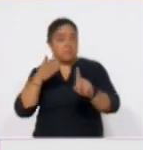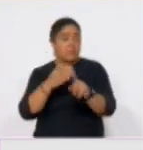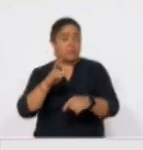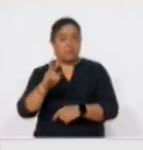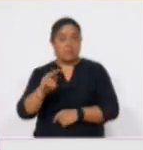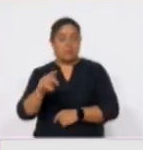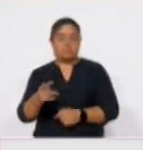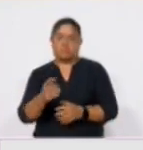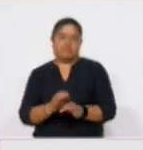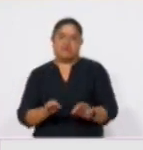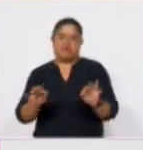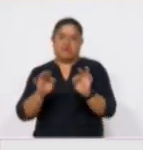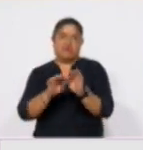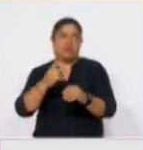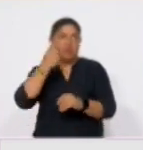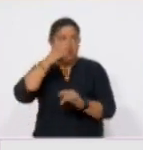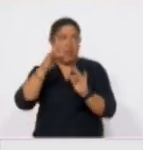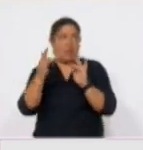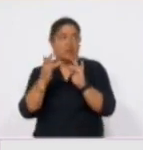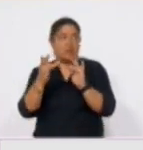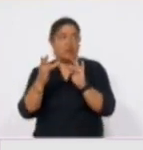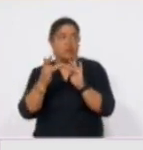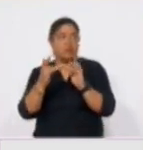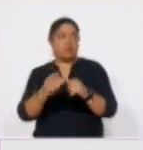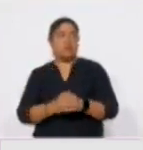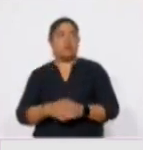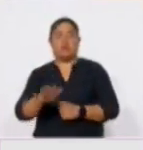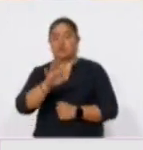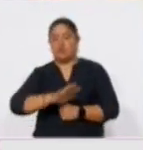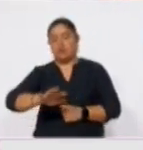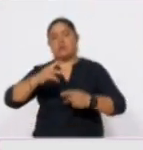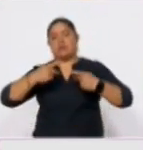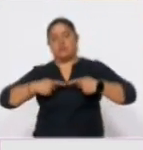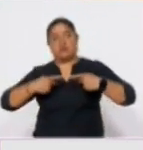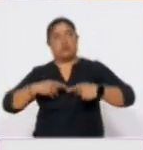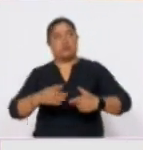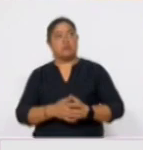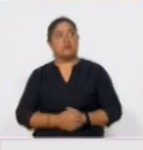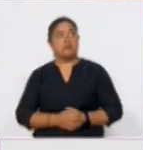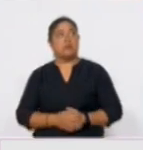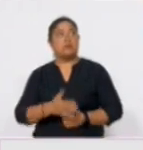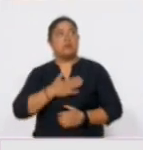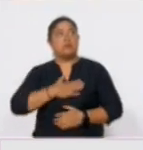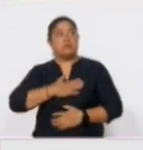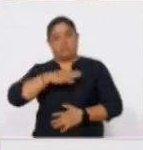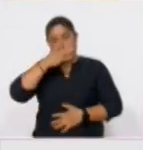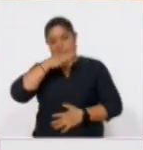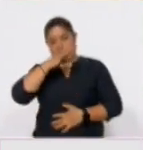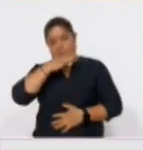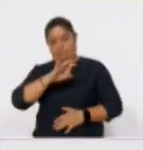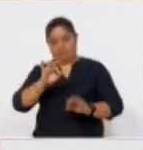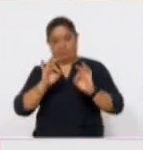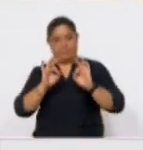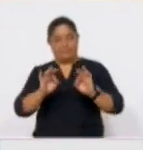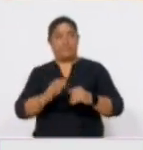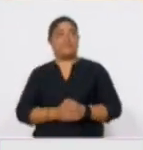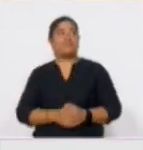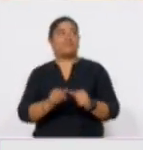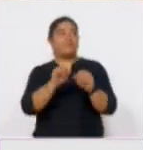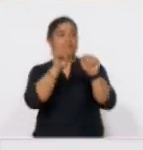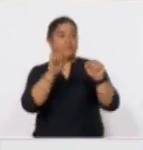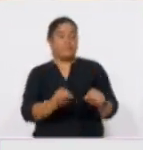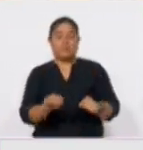es fundamental para estar en contacto con nuestra ciudadanía. Bueno, pues lo celebramos, toda vez que el sistema